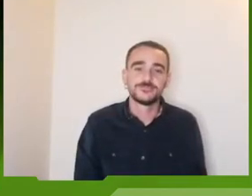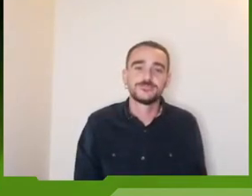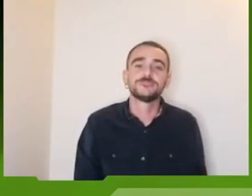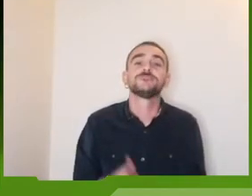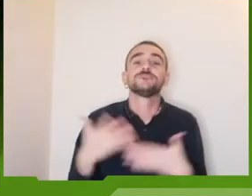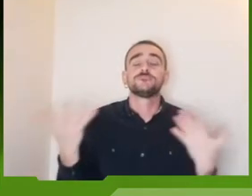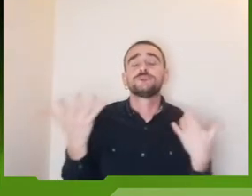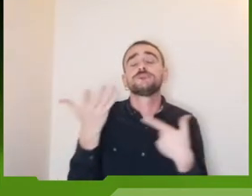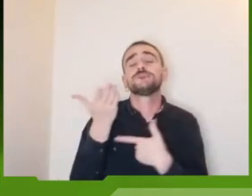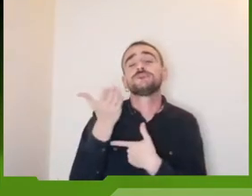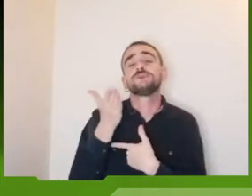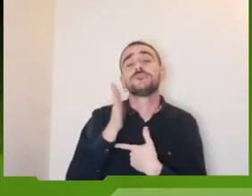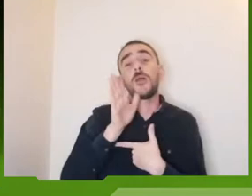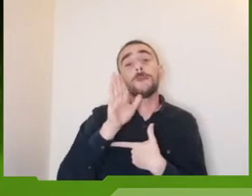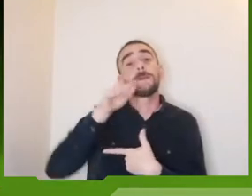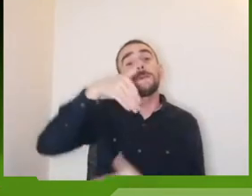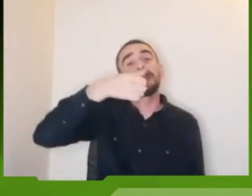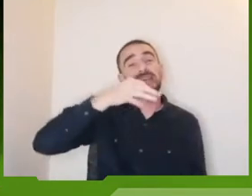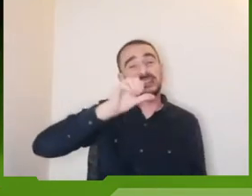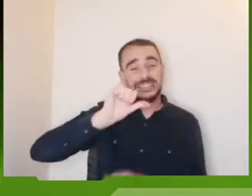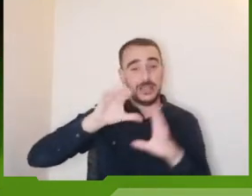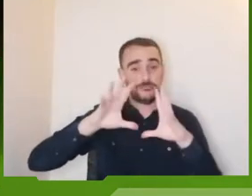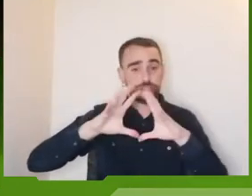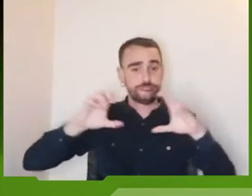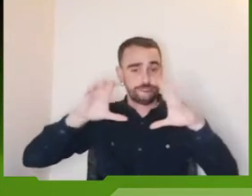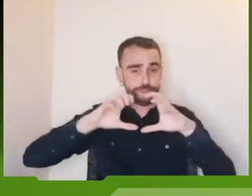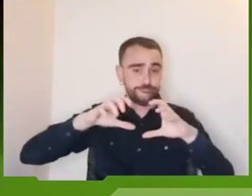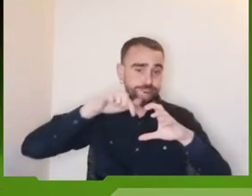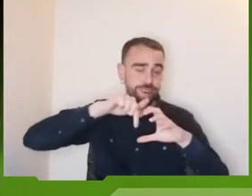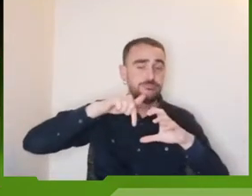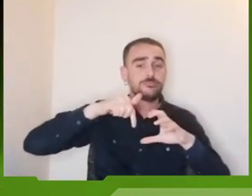que hemos hecho hace 15 minutos. Mirad qué guay.